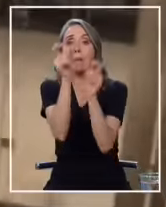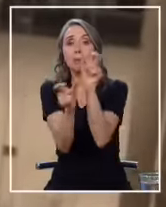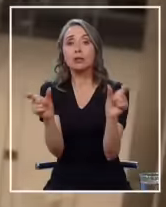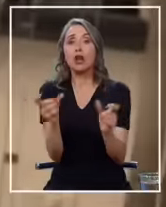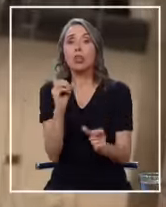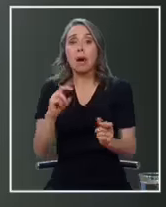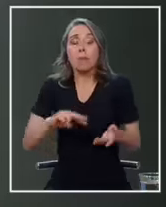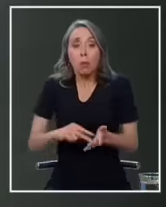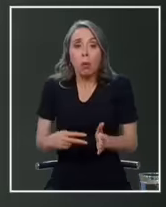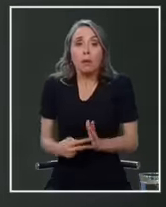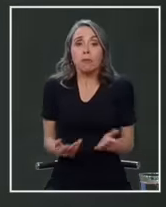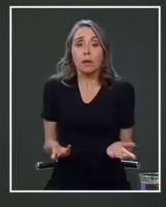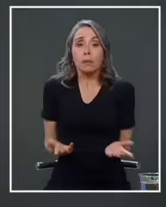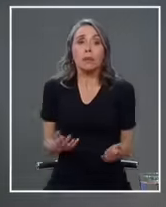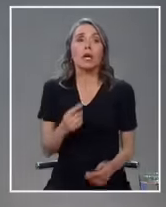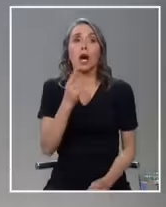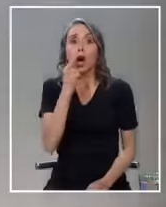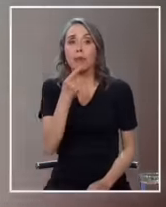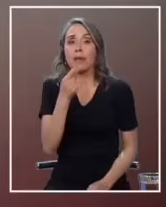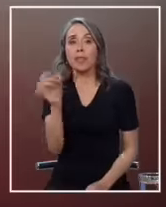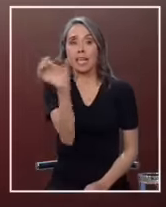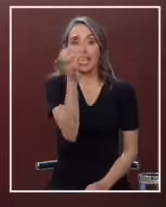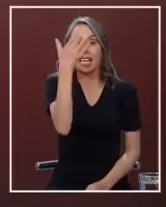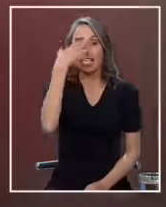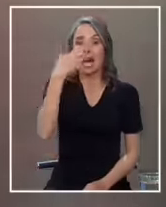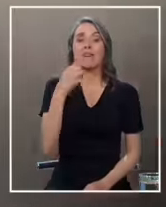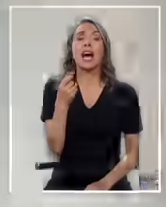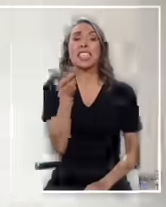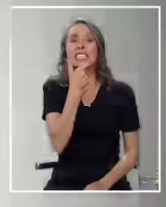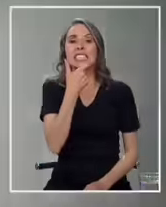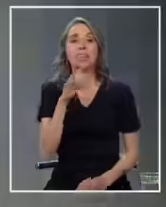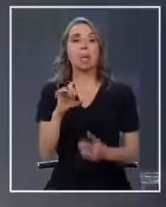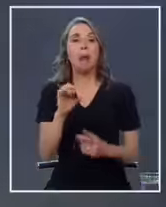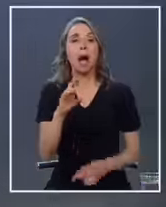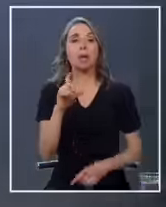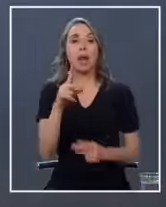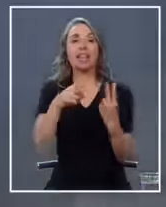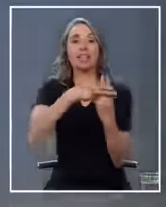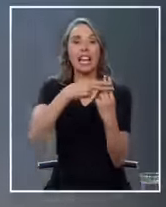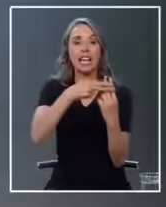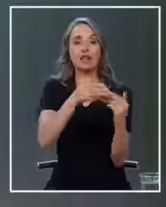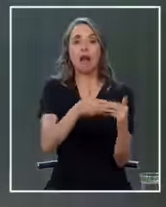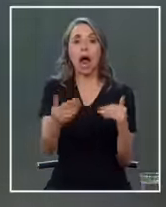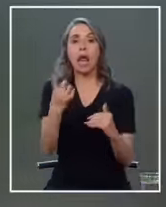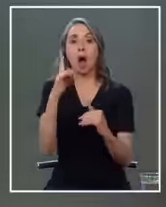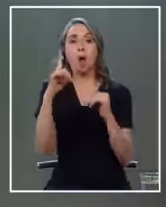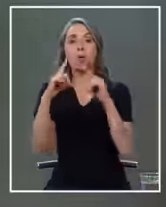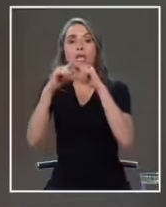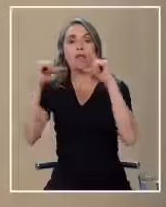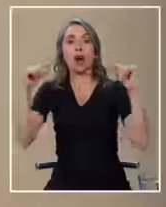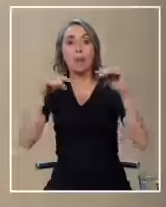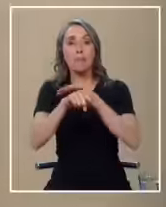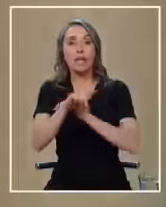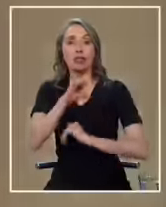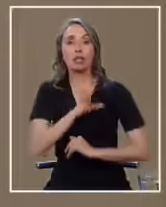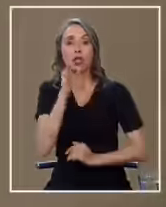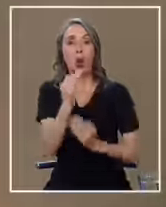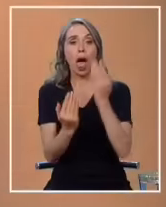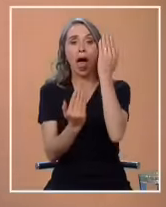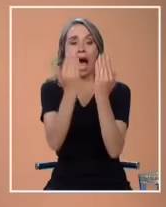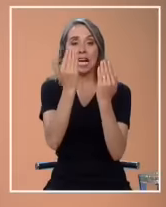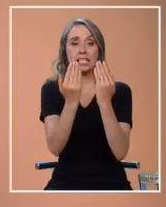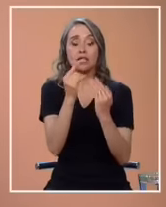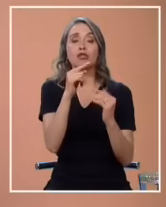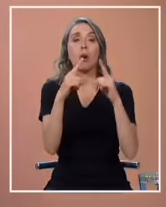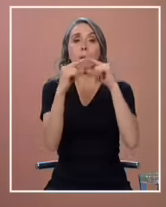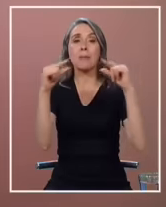con discapacidad. ¿Sabes cuál es el chiste más cruel de la Teletón? Que está al lado del único metro de Chile que no tiene ascensor. Bajas por el